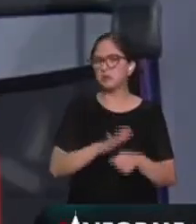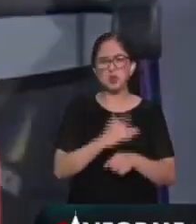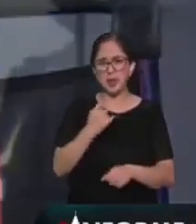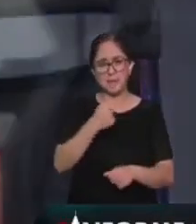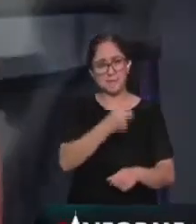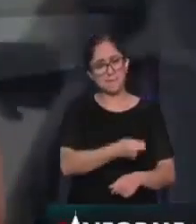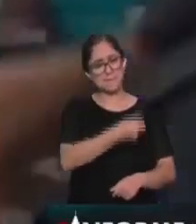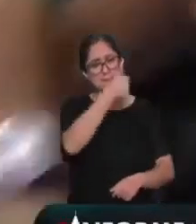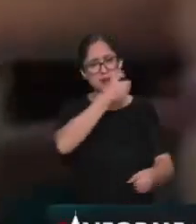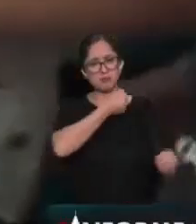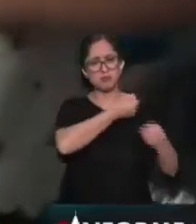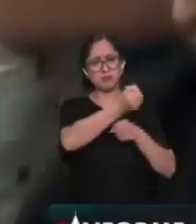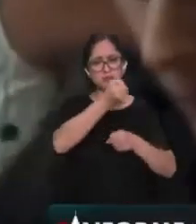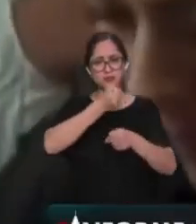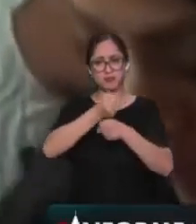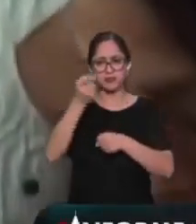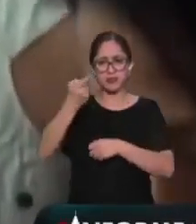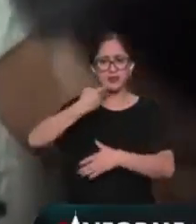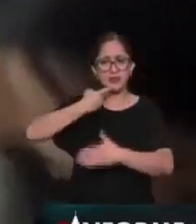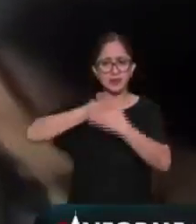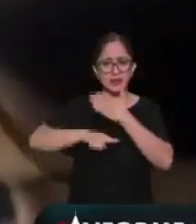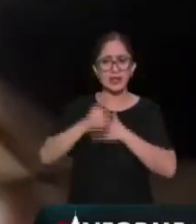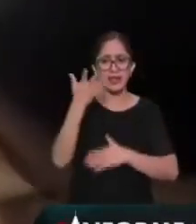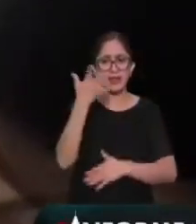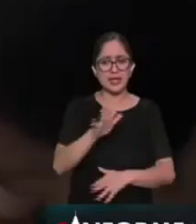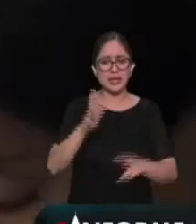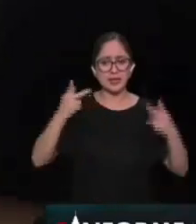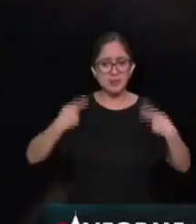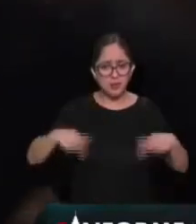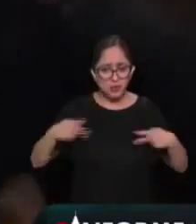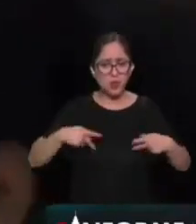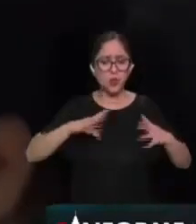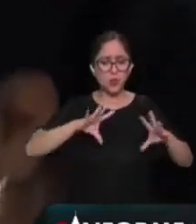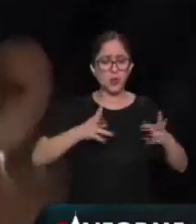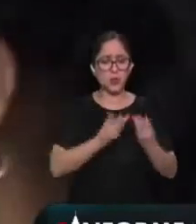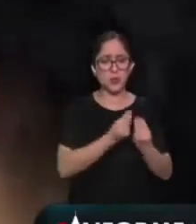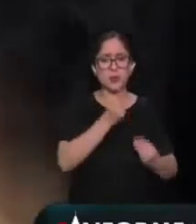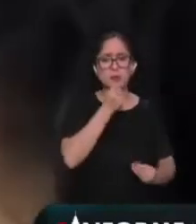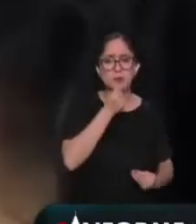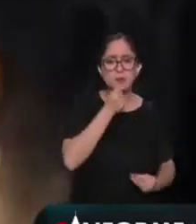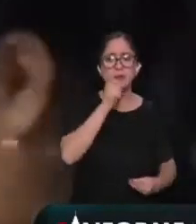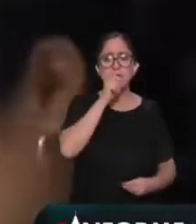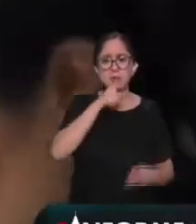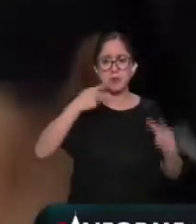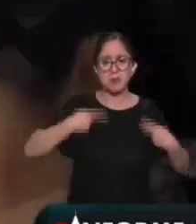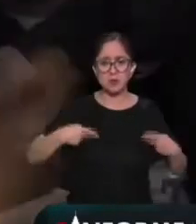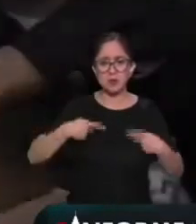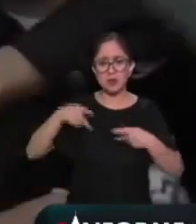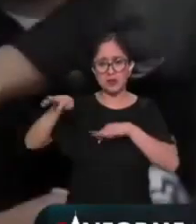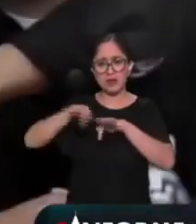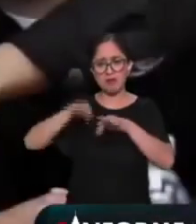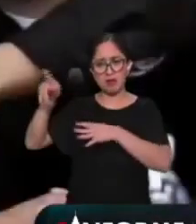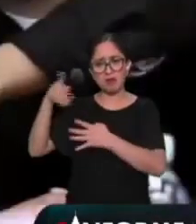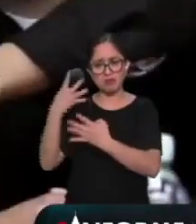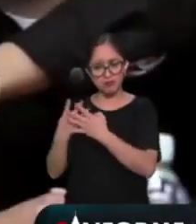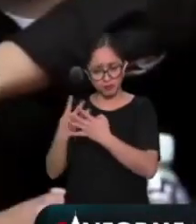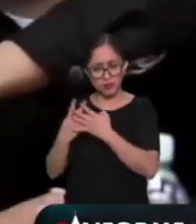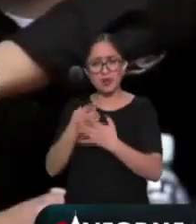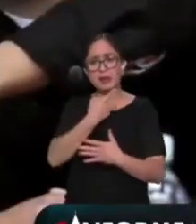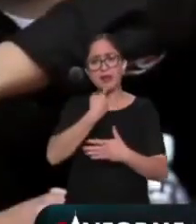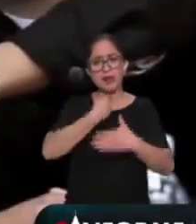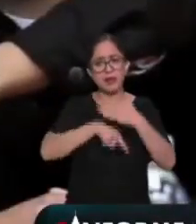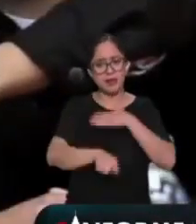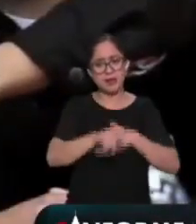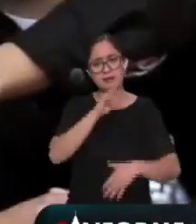de tortura, en la que se denuncia junto con 10 personas más, entre policías y personal de reclusorios. Esta denuncia fue presentada ante la